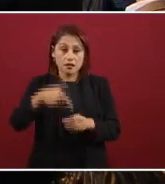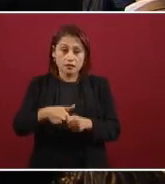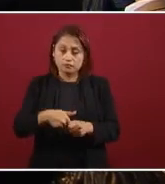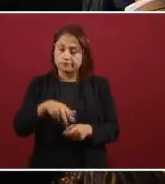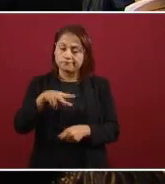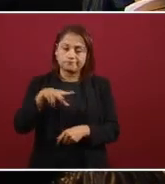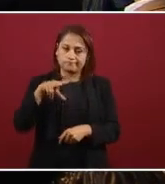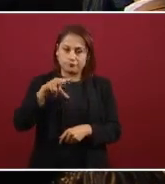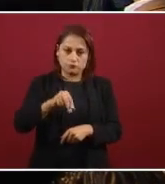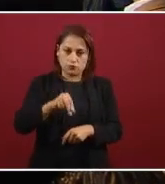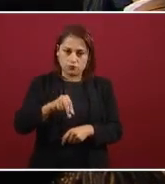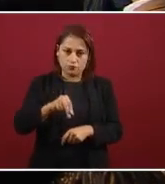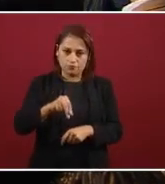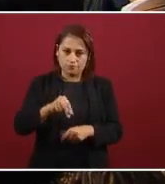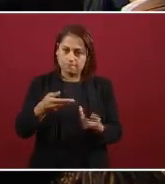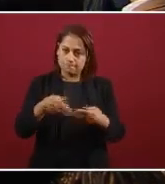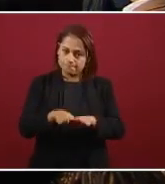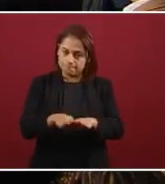seguimos